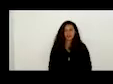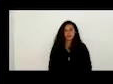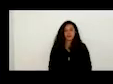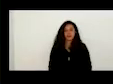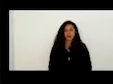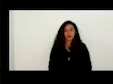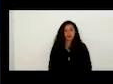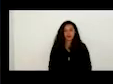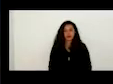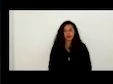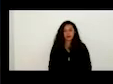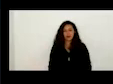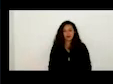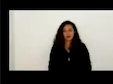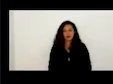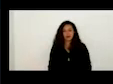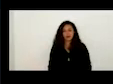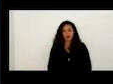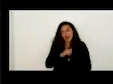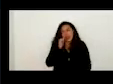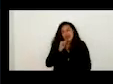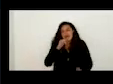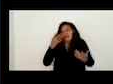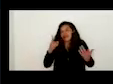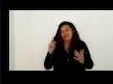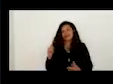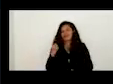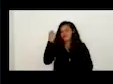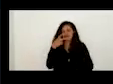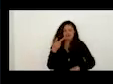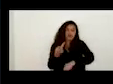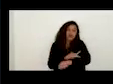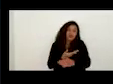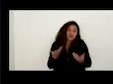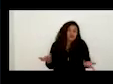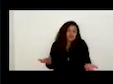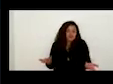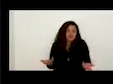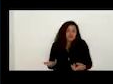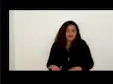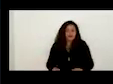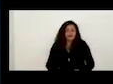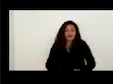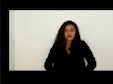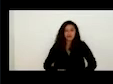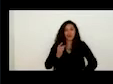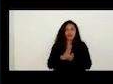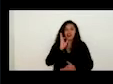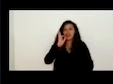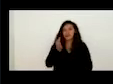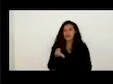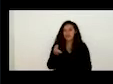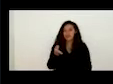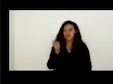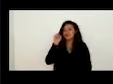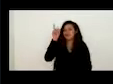Listo, perfecto. Bueno, como siempre, estas cosas tecnológicas siempre pasa algo, ¿no? Simplemente le di a aceptar ahí en la pestañita que